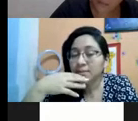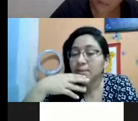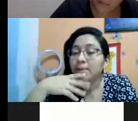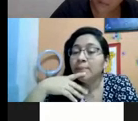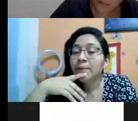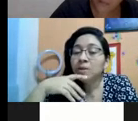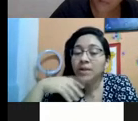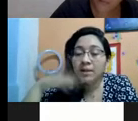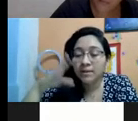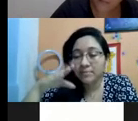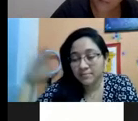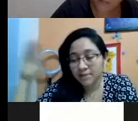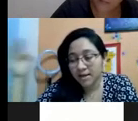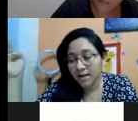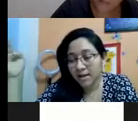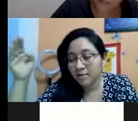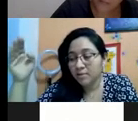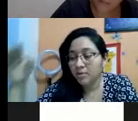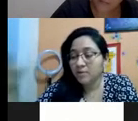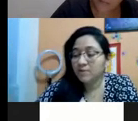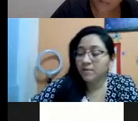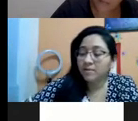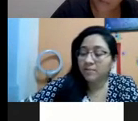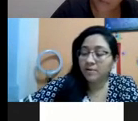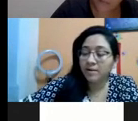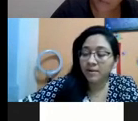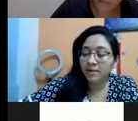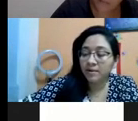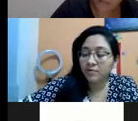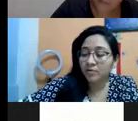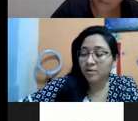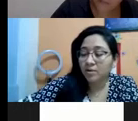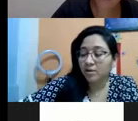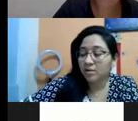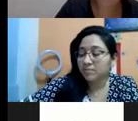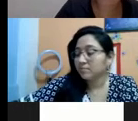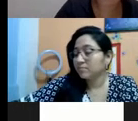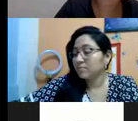120. Pero ya será al término de este semestre, porque la verdad estoy